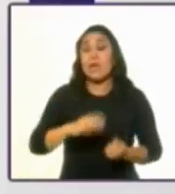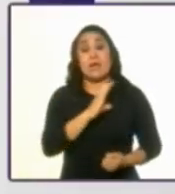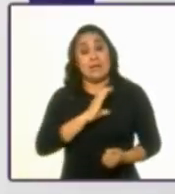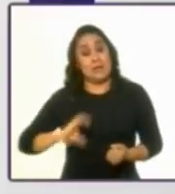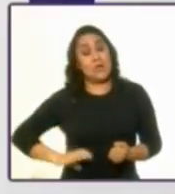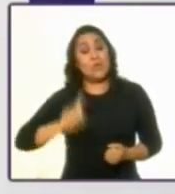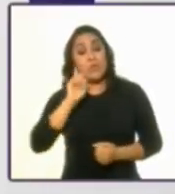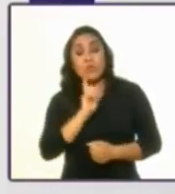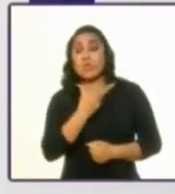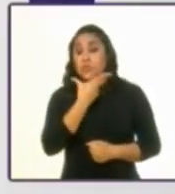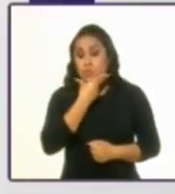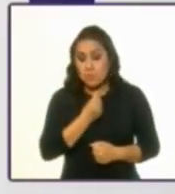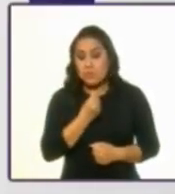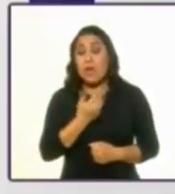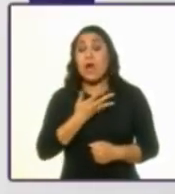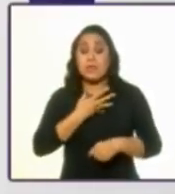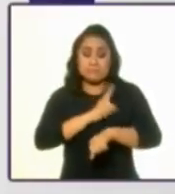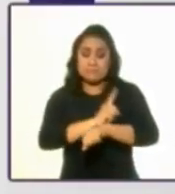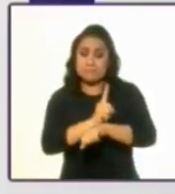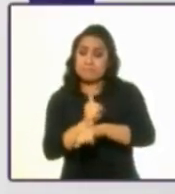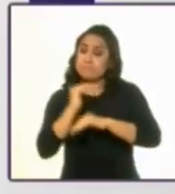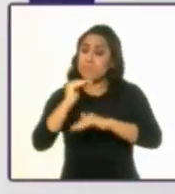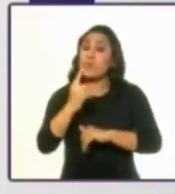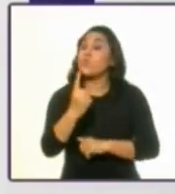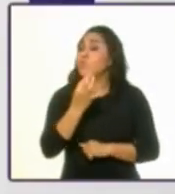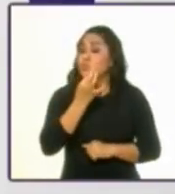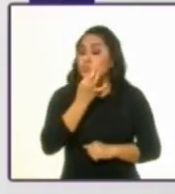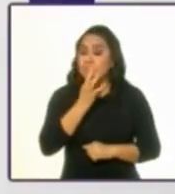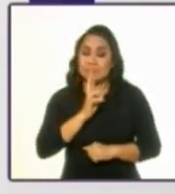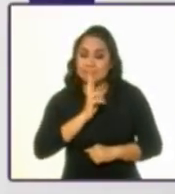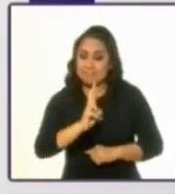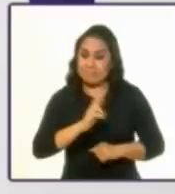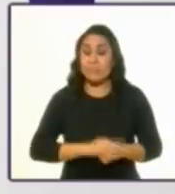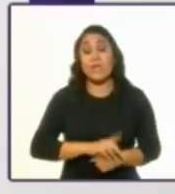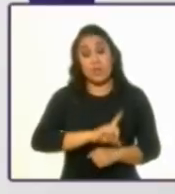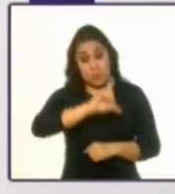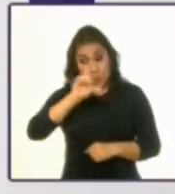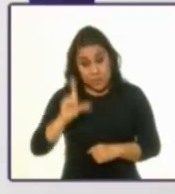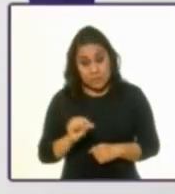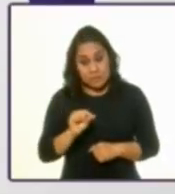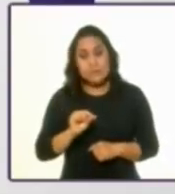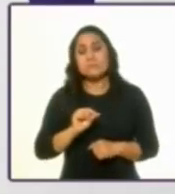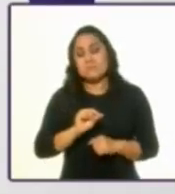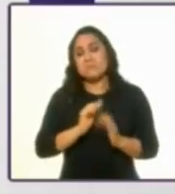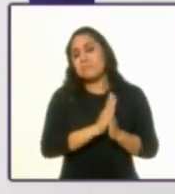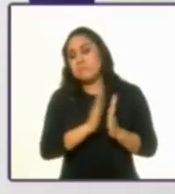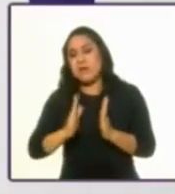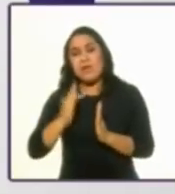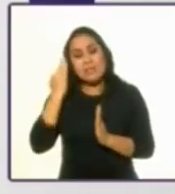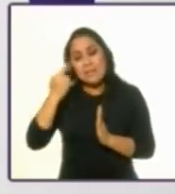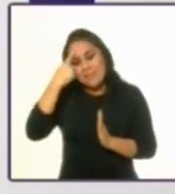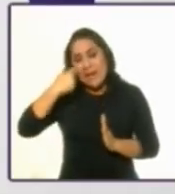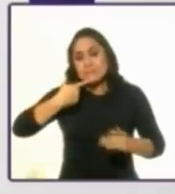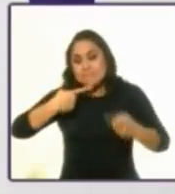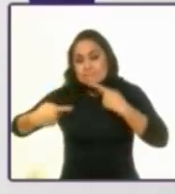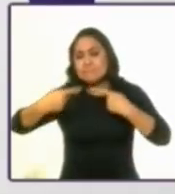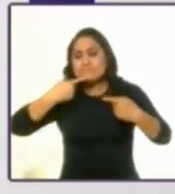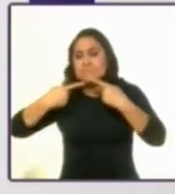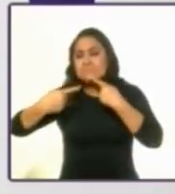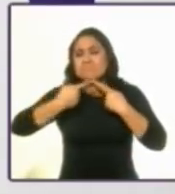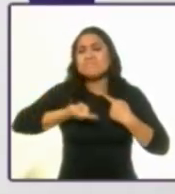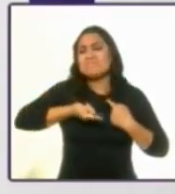pondrán un minuto para responderla posteriormente se abrirá un espacio de discusión llamado